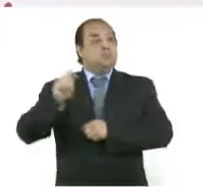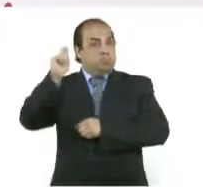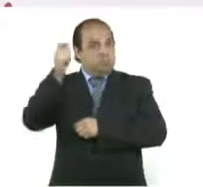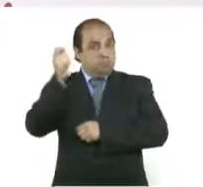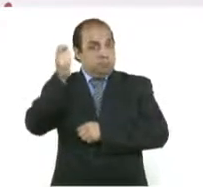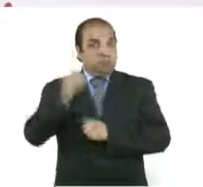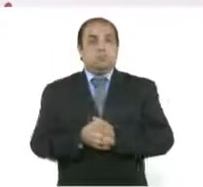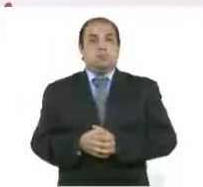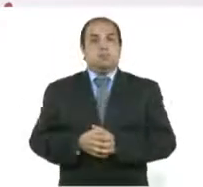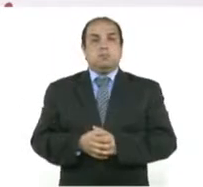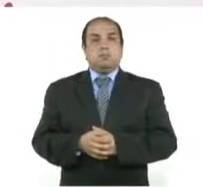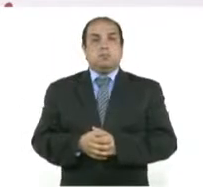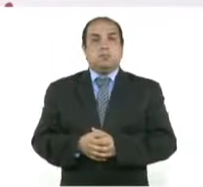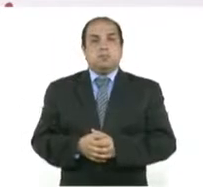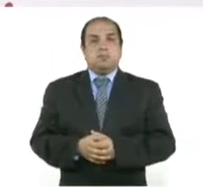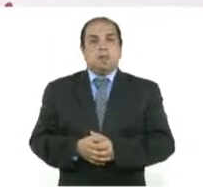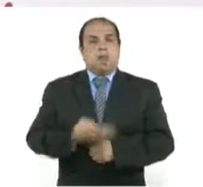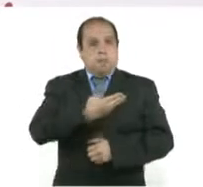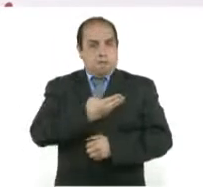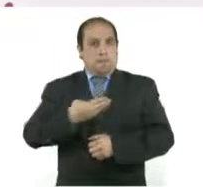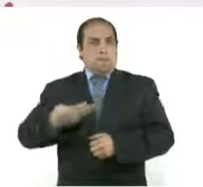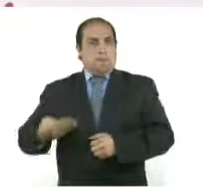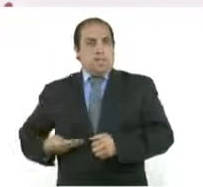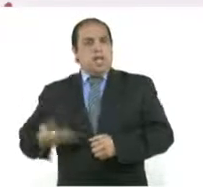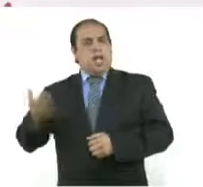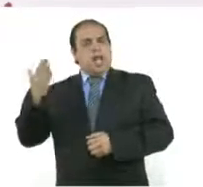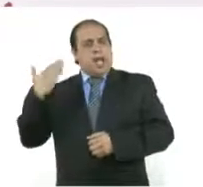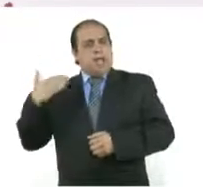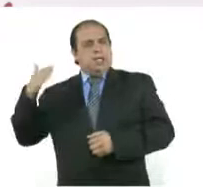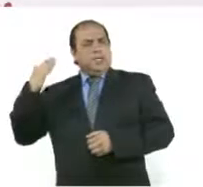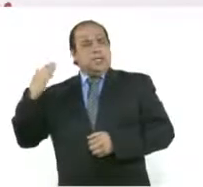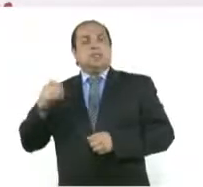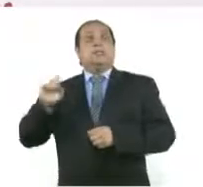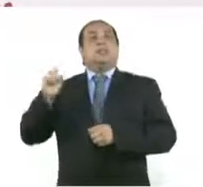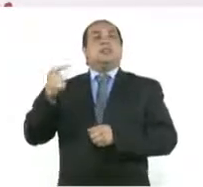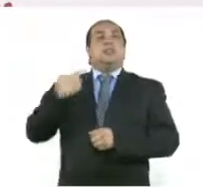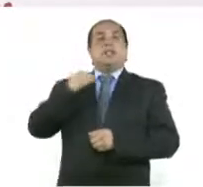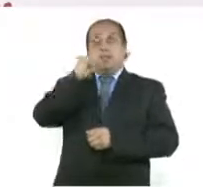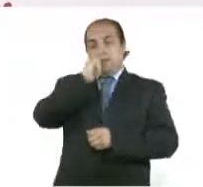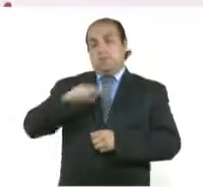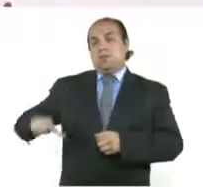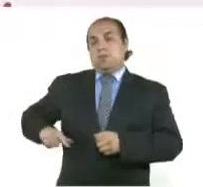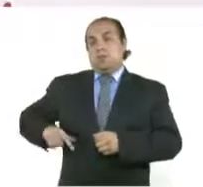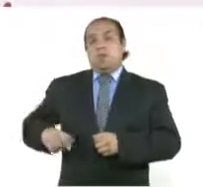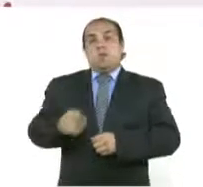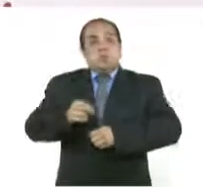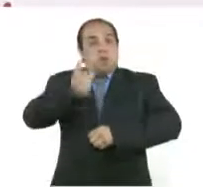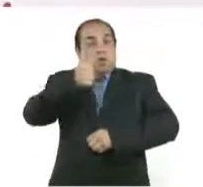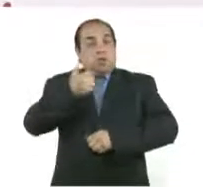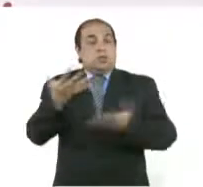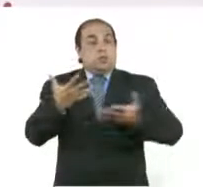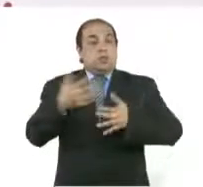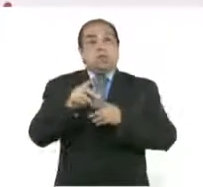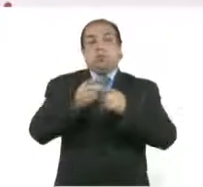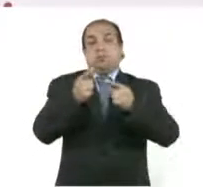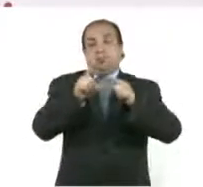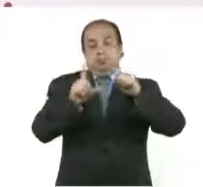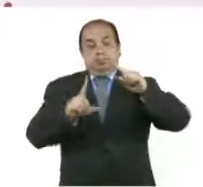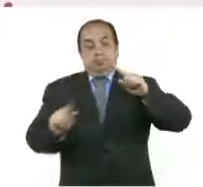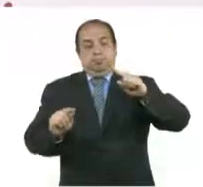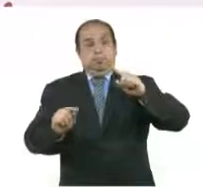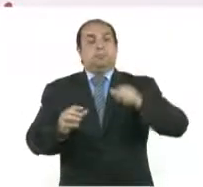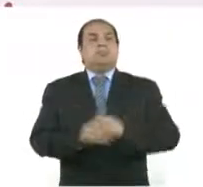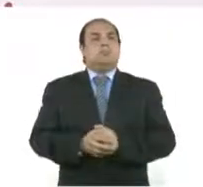el presidente de la República, cuando era jefe de gobierno, fue la primera vez que se implementó en el país. No sé